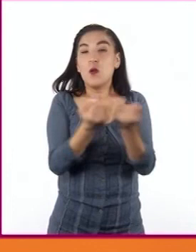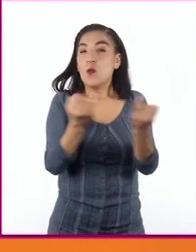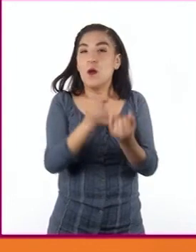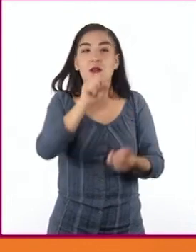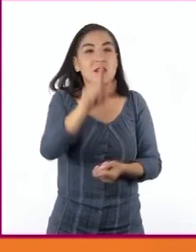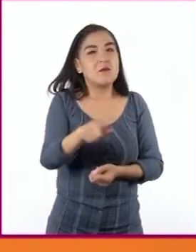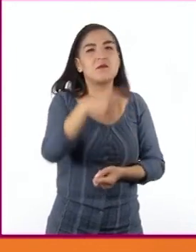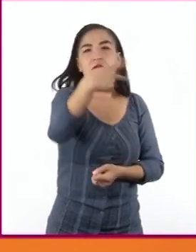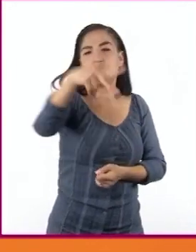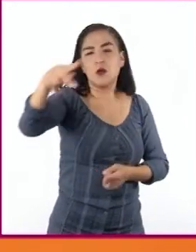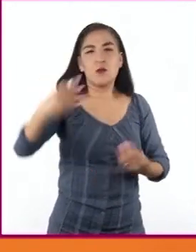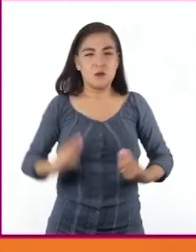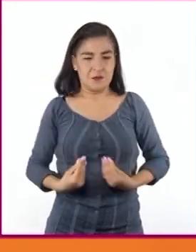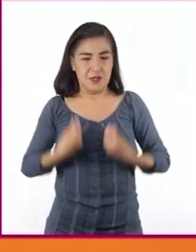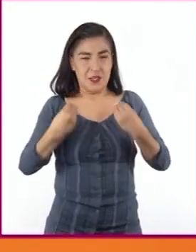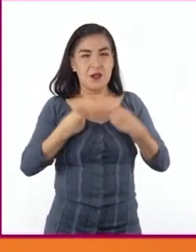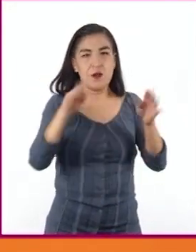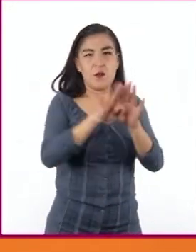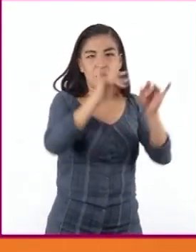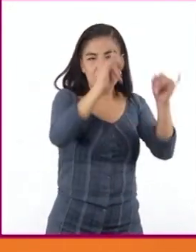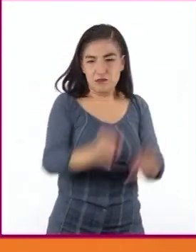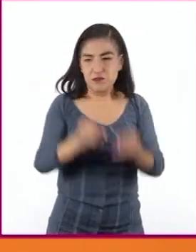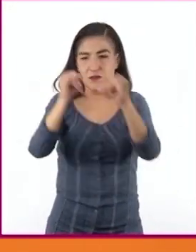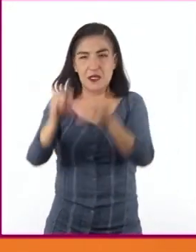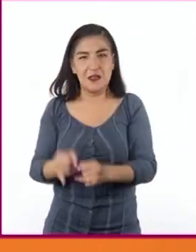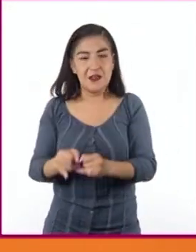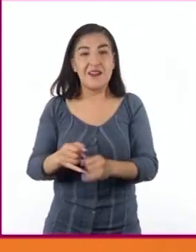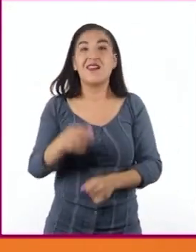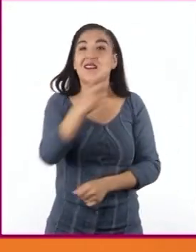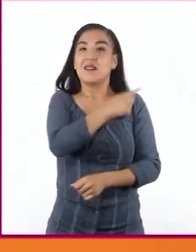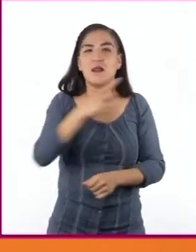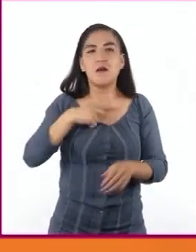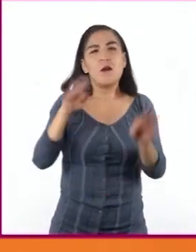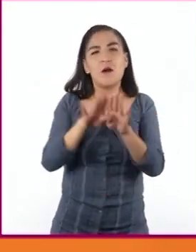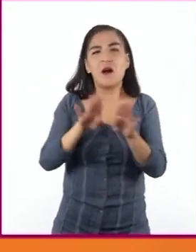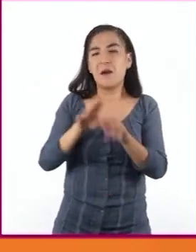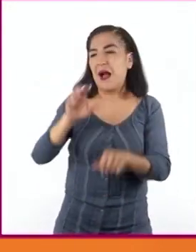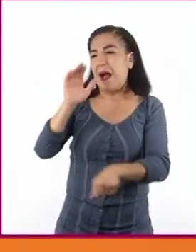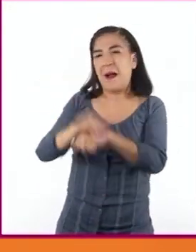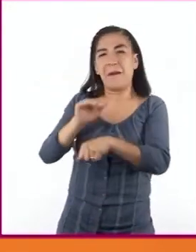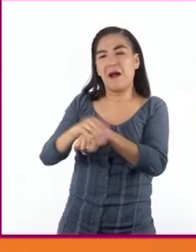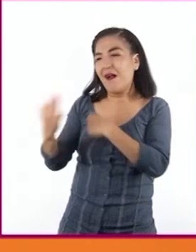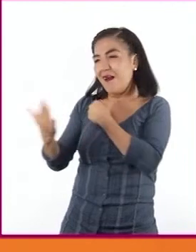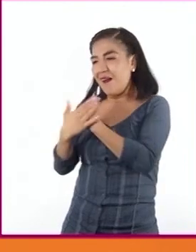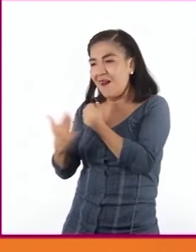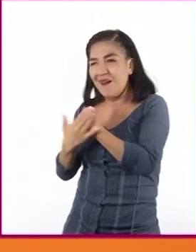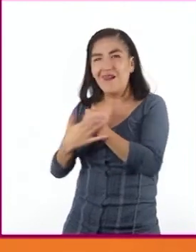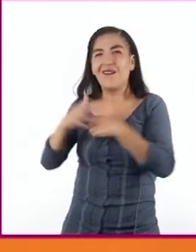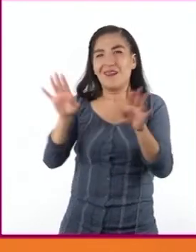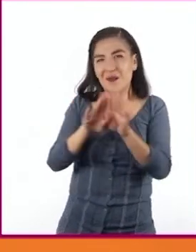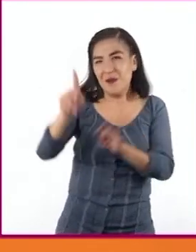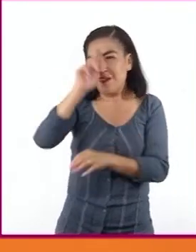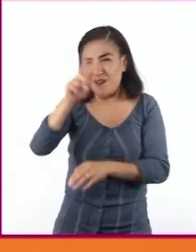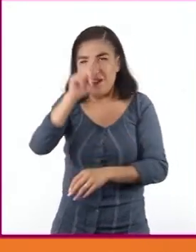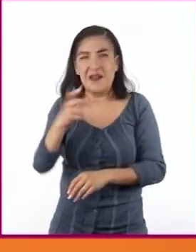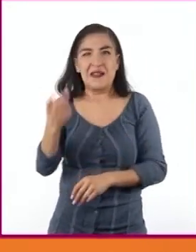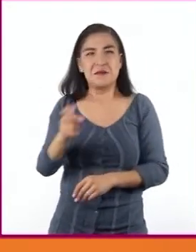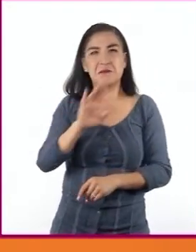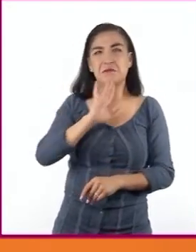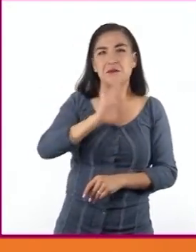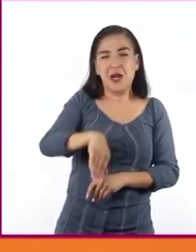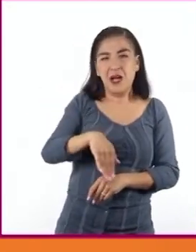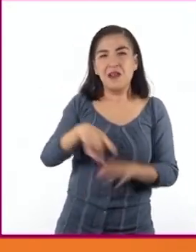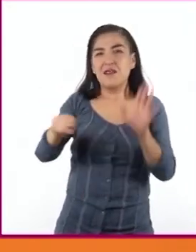de su identidad. Si se dejan llevar por la información no verídica o que promueve estereotipos,